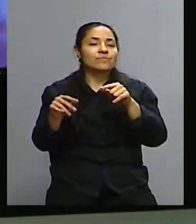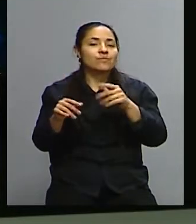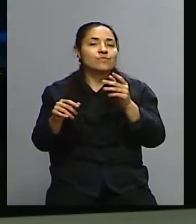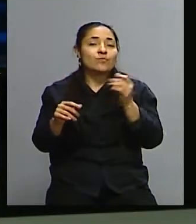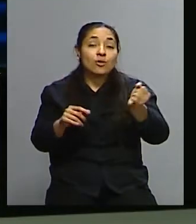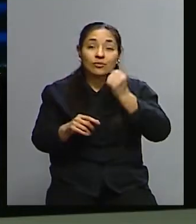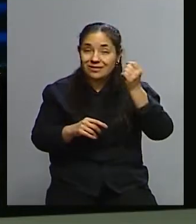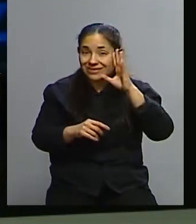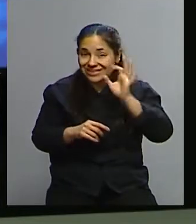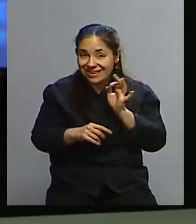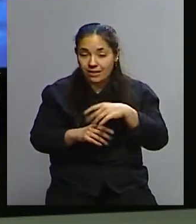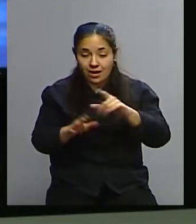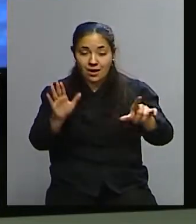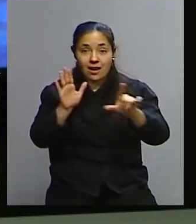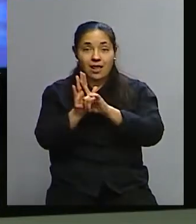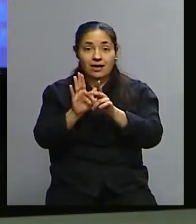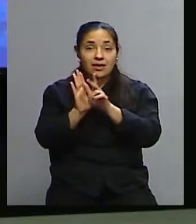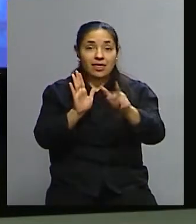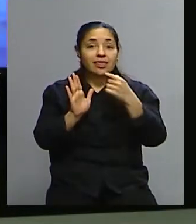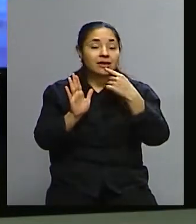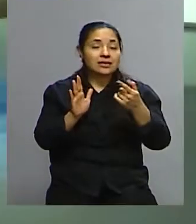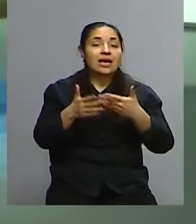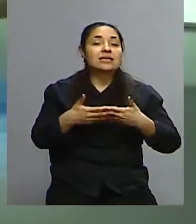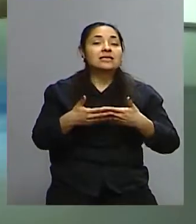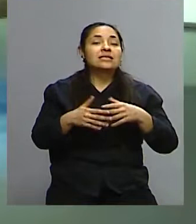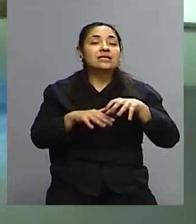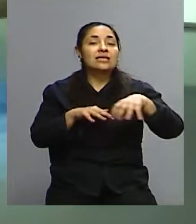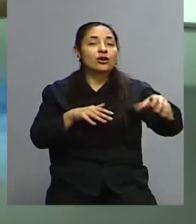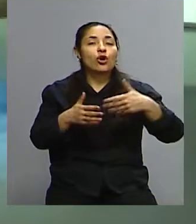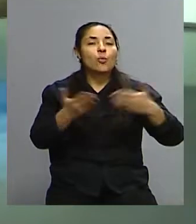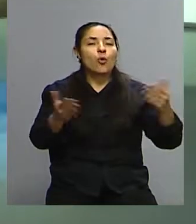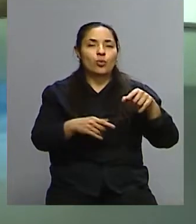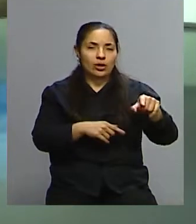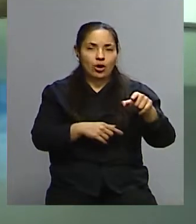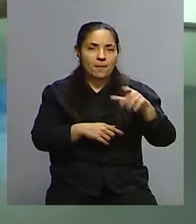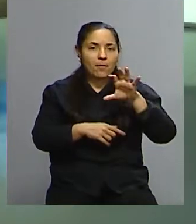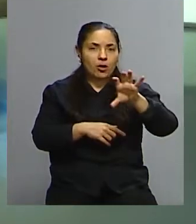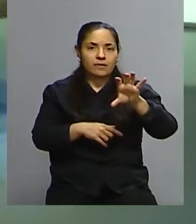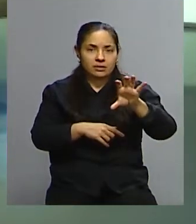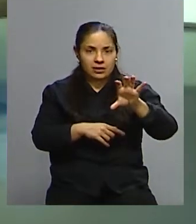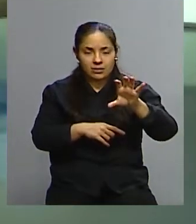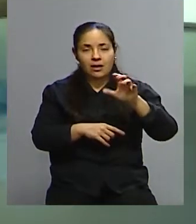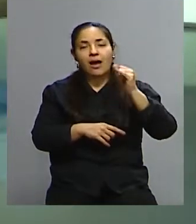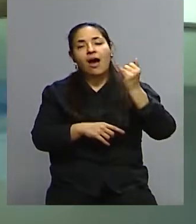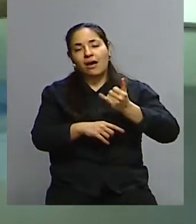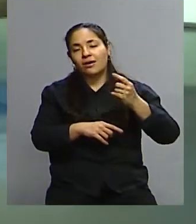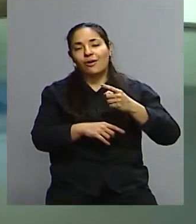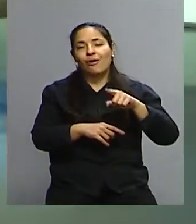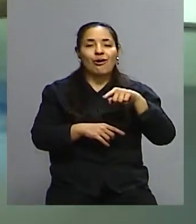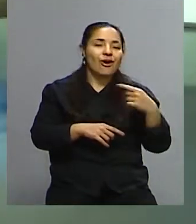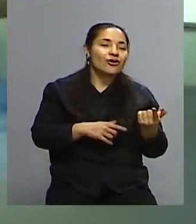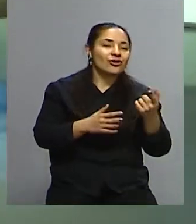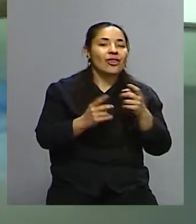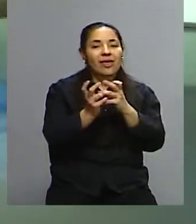saber que en esta ley se define lo que es el sector público provincial, para que no queden dudas, después hay otras peleas por ahí por estas acepciones, que